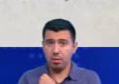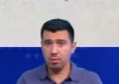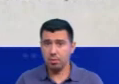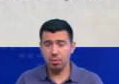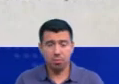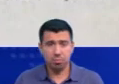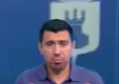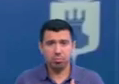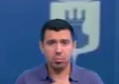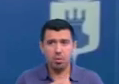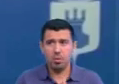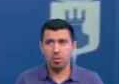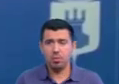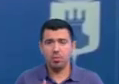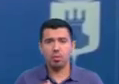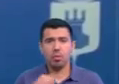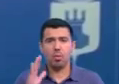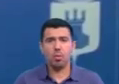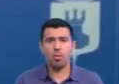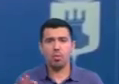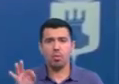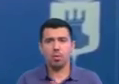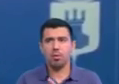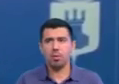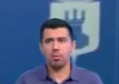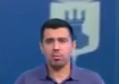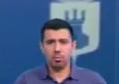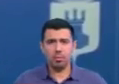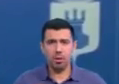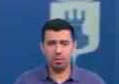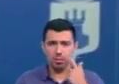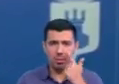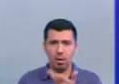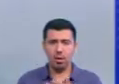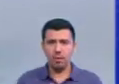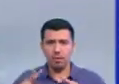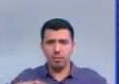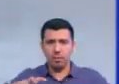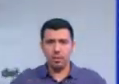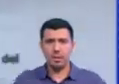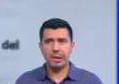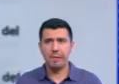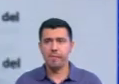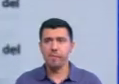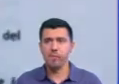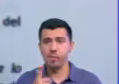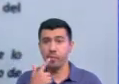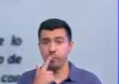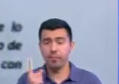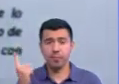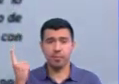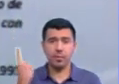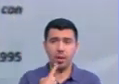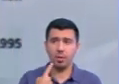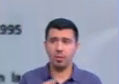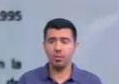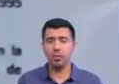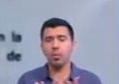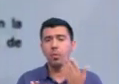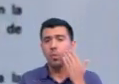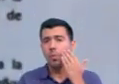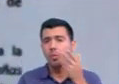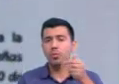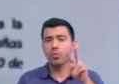manera si no tengo culpabilidad en nada de igual manera se suelta en lo que haya que investigar la mencionada denuncia fue interpuesta el 12 de octubre en la